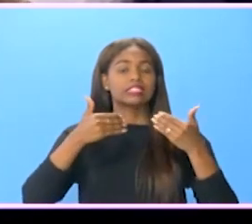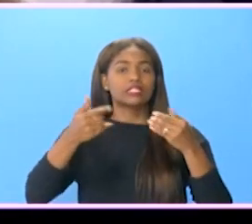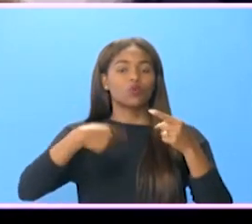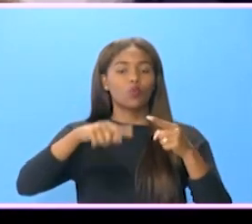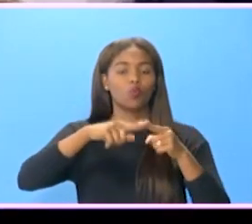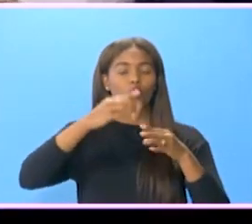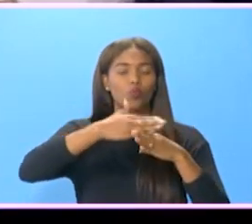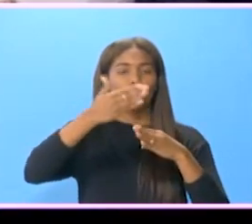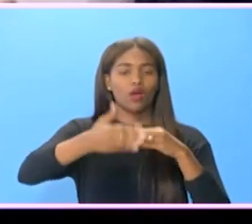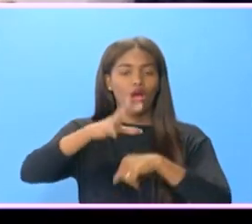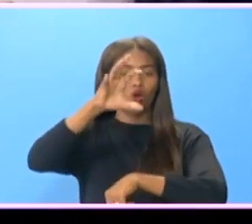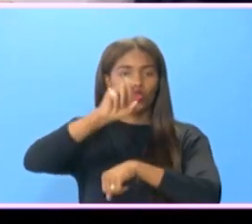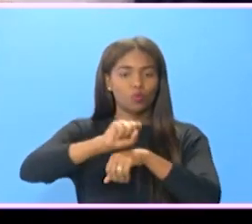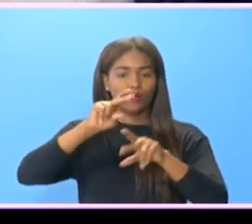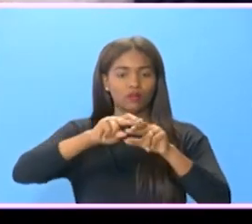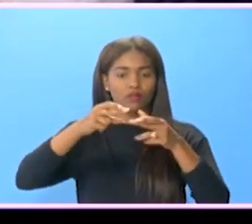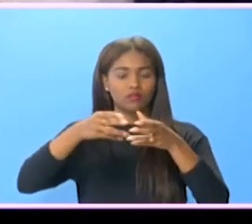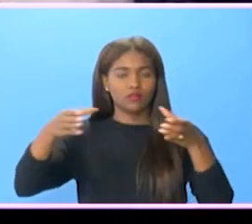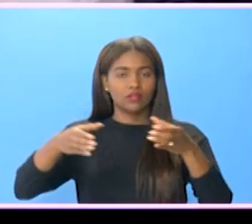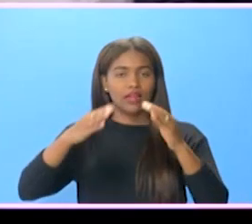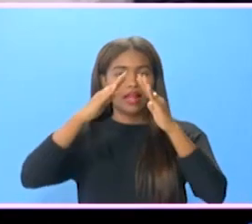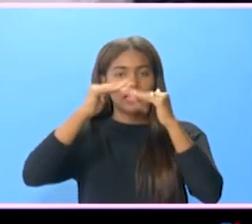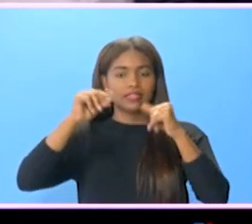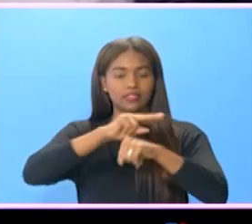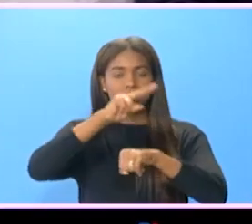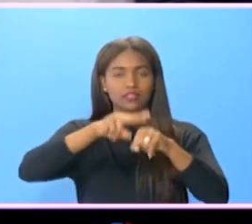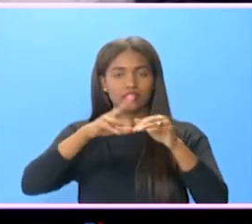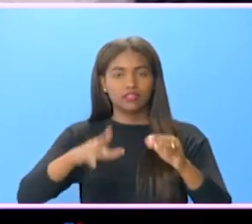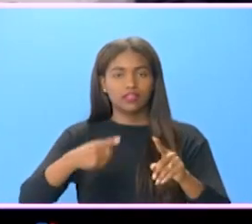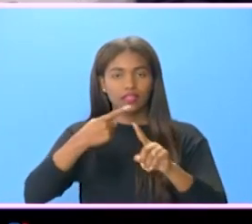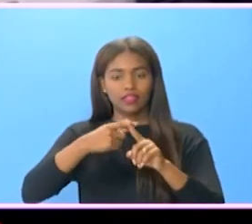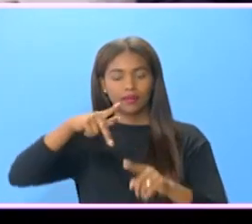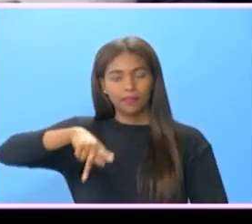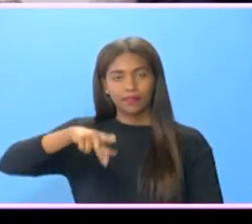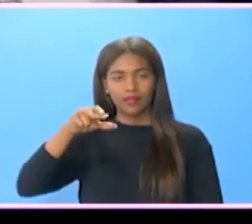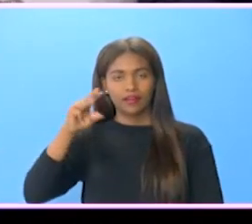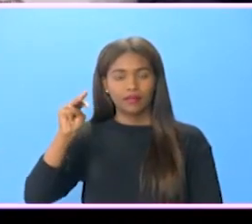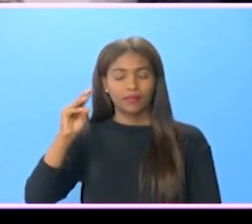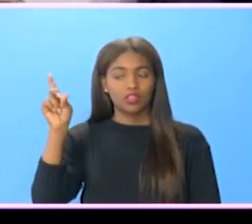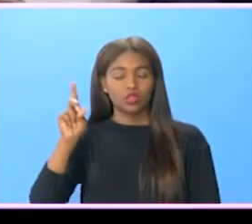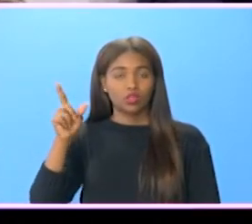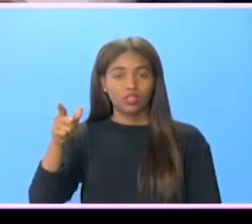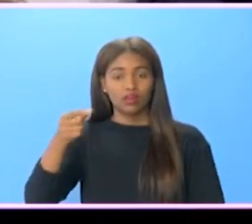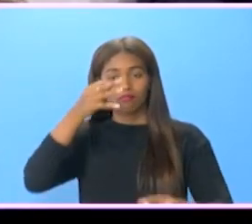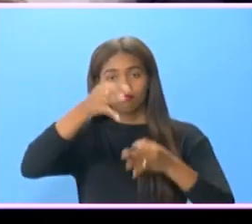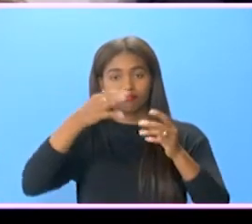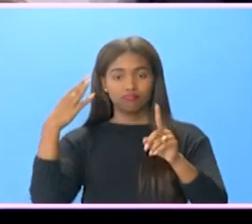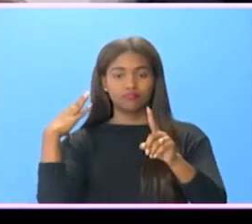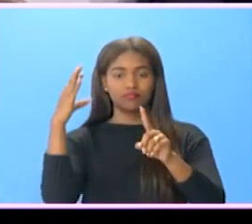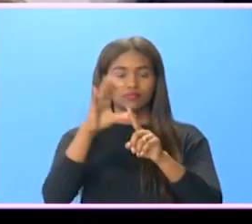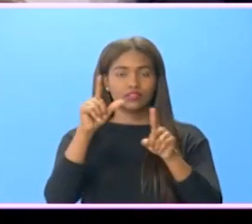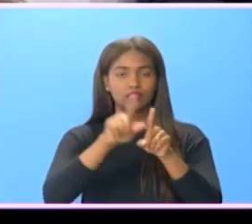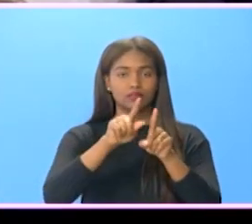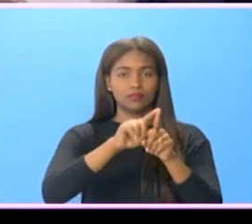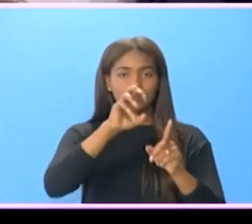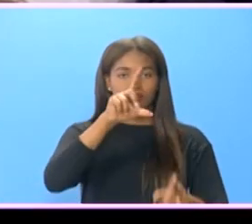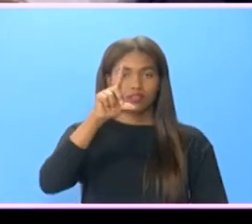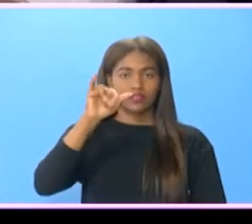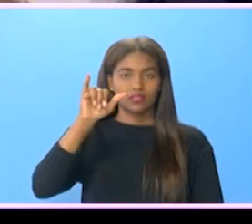culminar la rutinaria reunión en la Casa Nacional del PRM, donde se designó además a Eddie Olivares